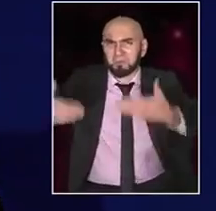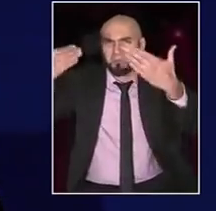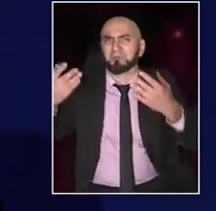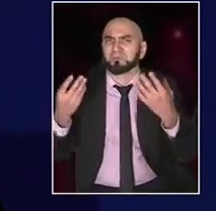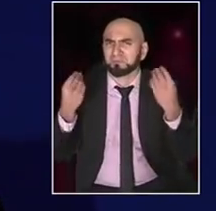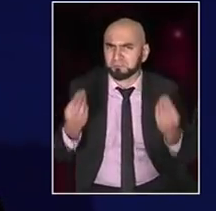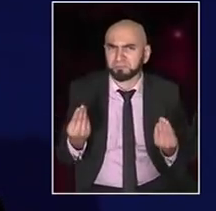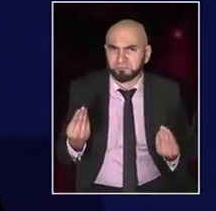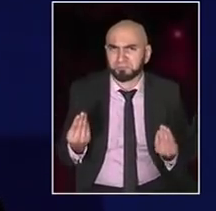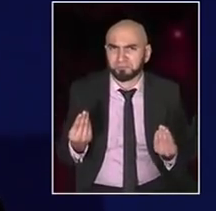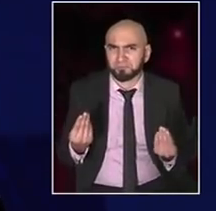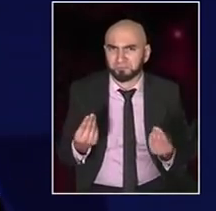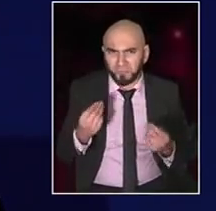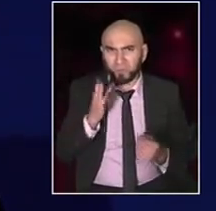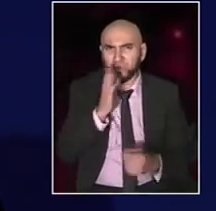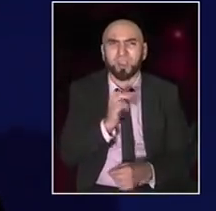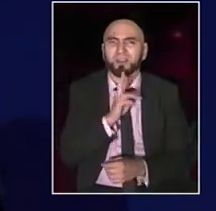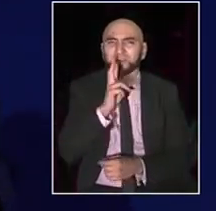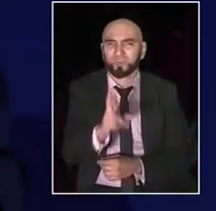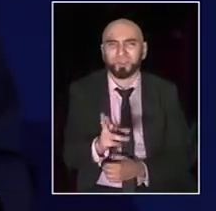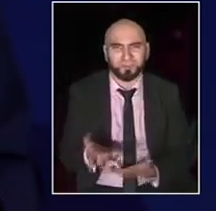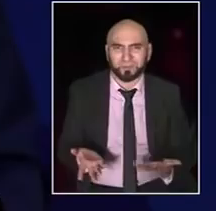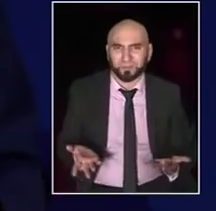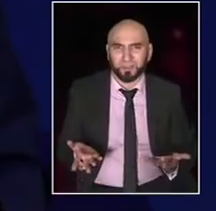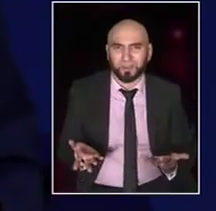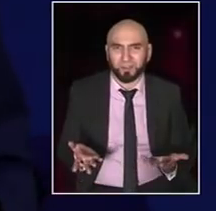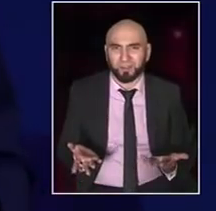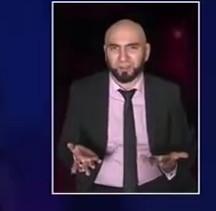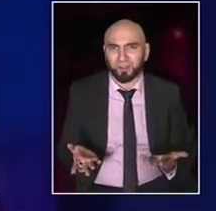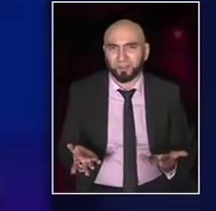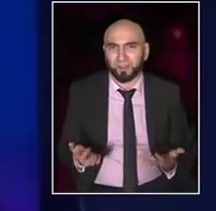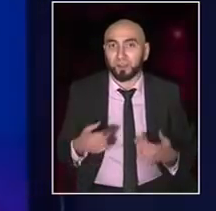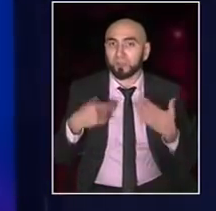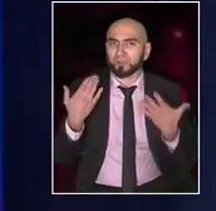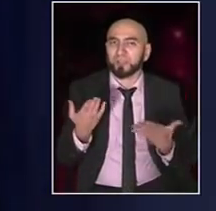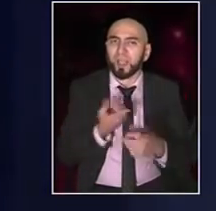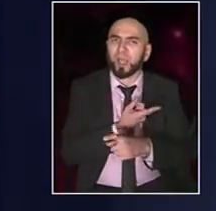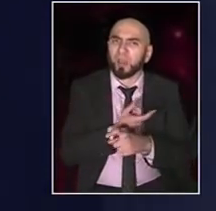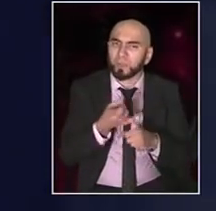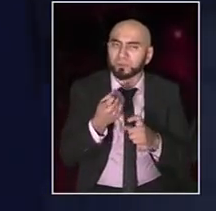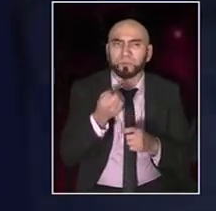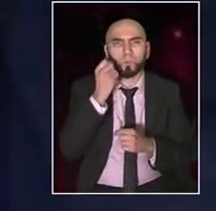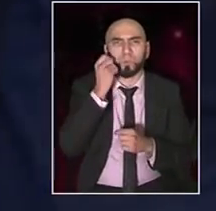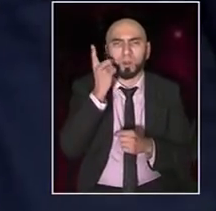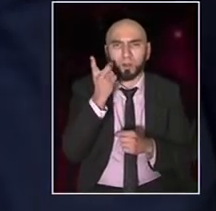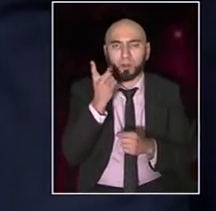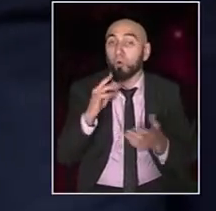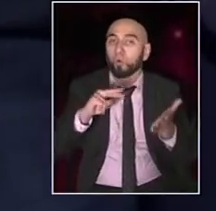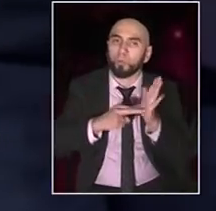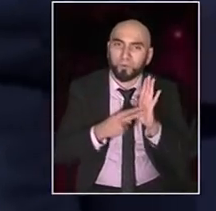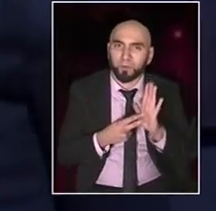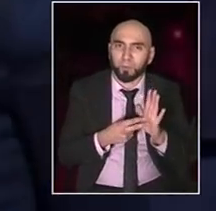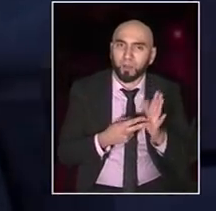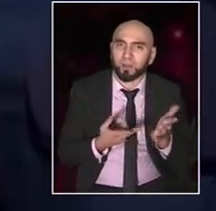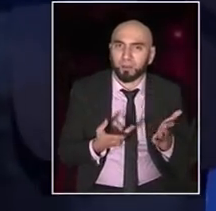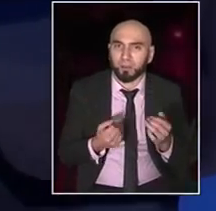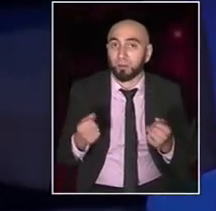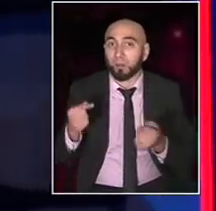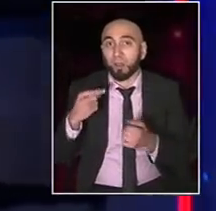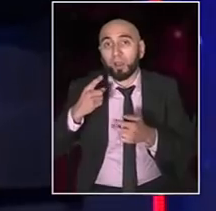respuesta que no es una respuesta. Y entonces, las amenazas nuestras son, o generamos la